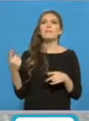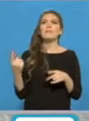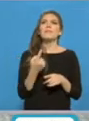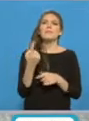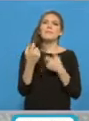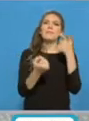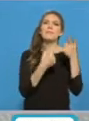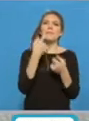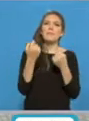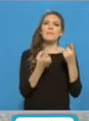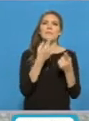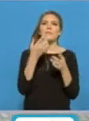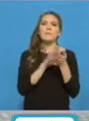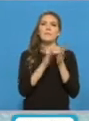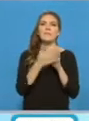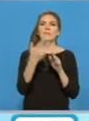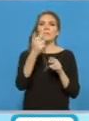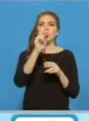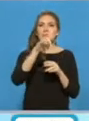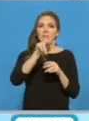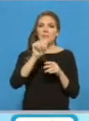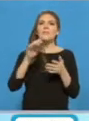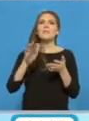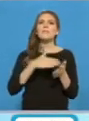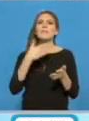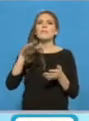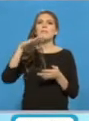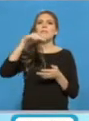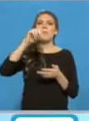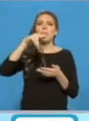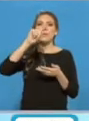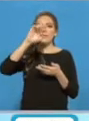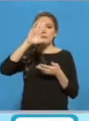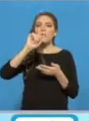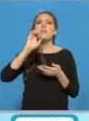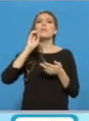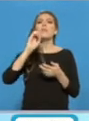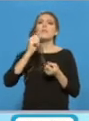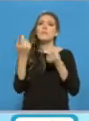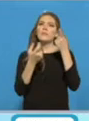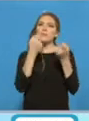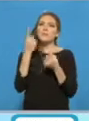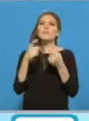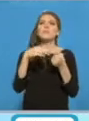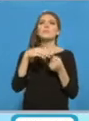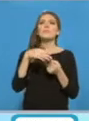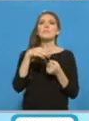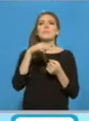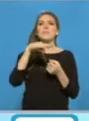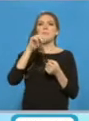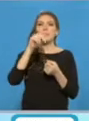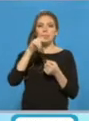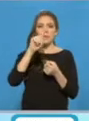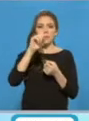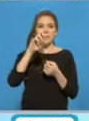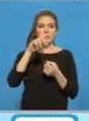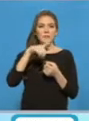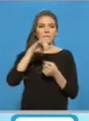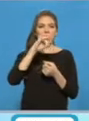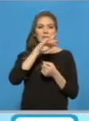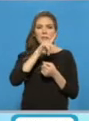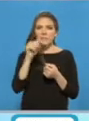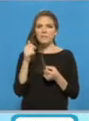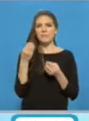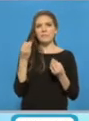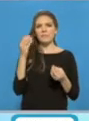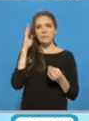hasta mantequilla. Les ponen mantequilla o se pueden hacer aceite vegetal. Ahora, fíjense ustedes. Yo estoy a dieta. ¿Ah, sí? Entonces,